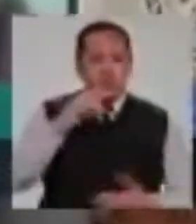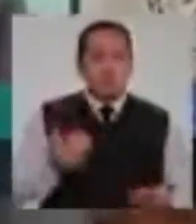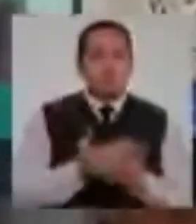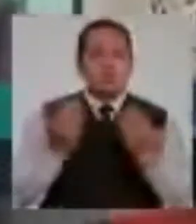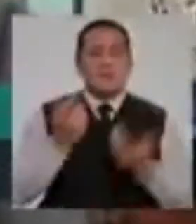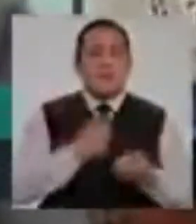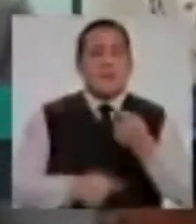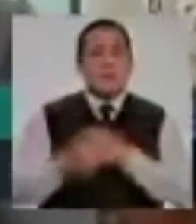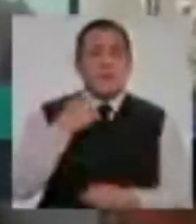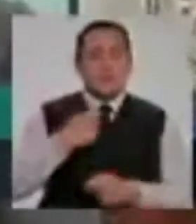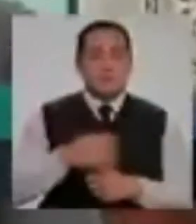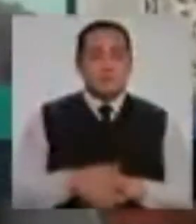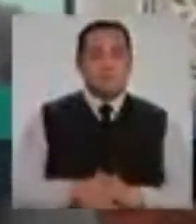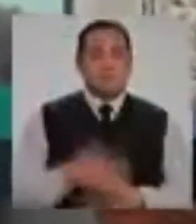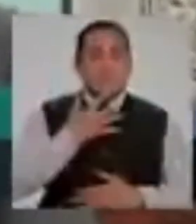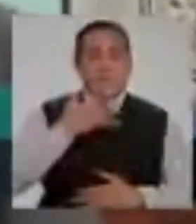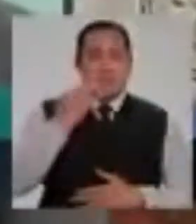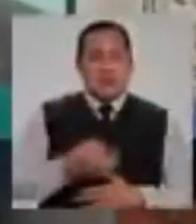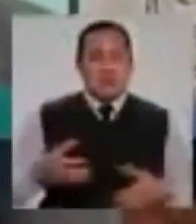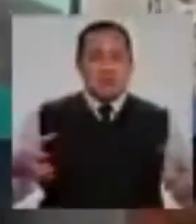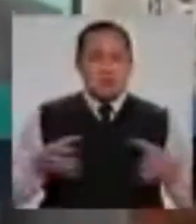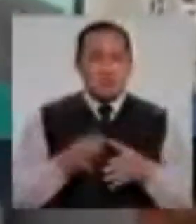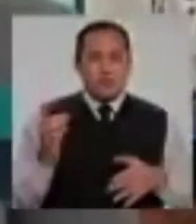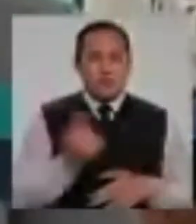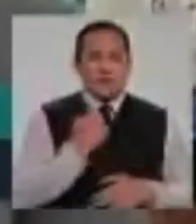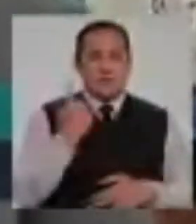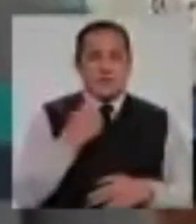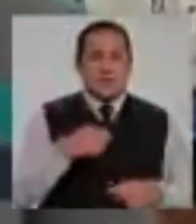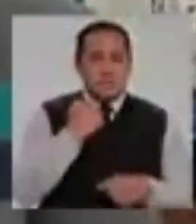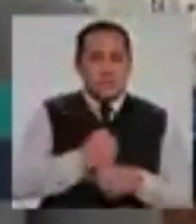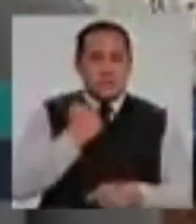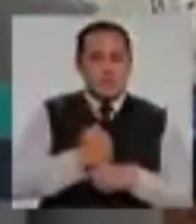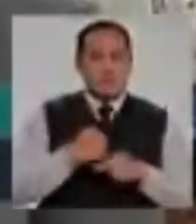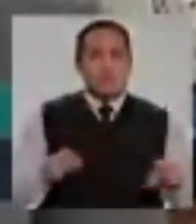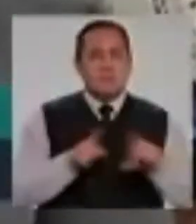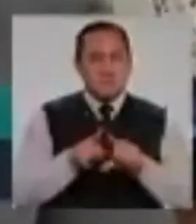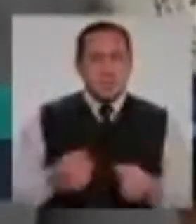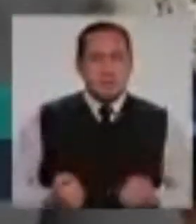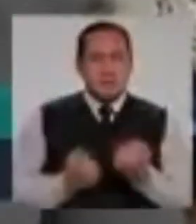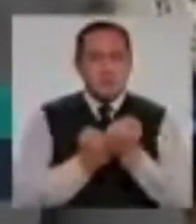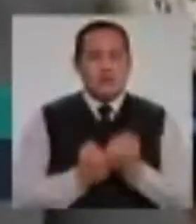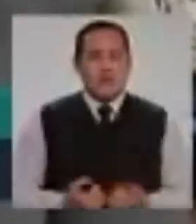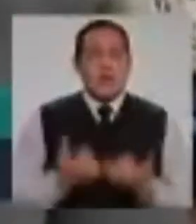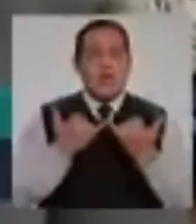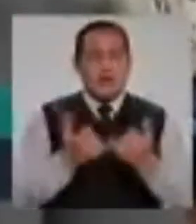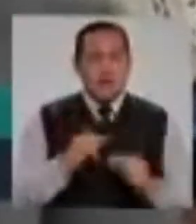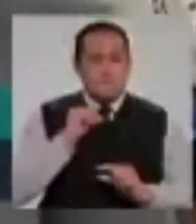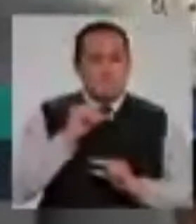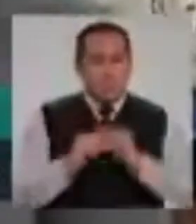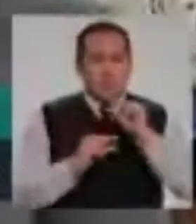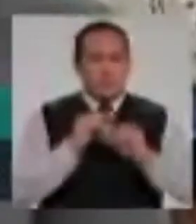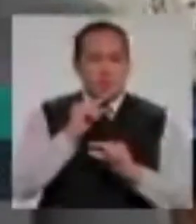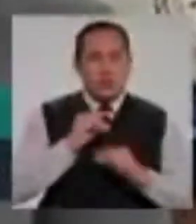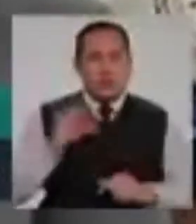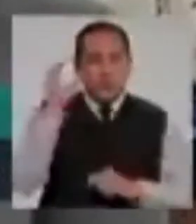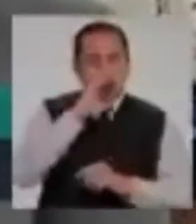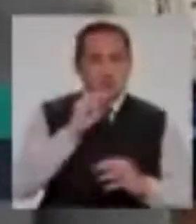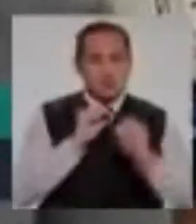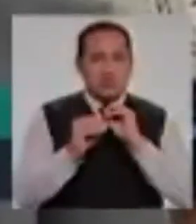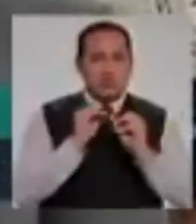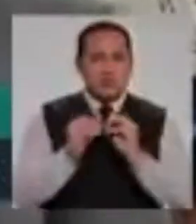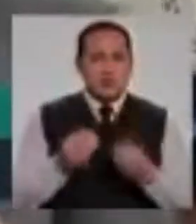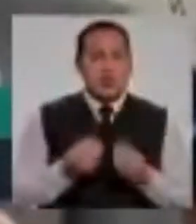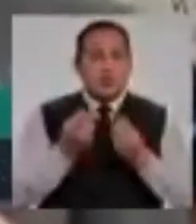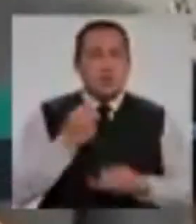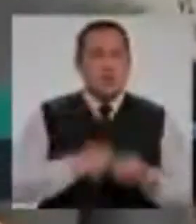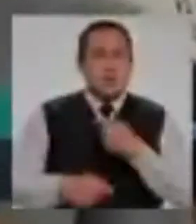mercado. Sin lugar a dudas, a través de la Dirección Nacional de Artesanía también los vamos a apoyar para ir poco a poco buscando los canales a través de los